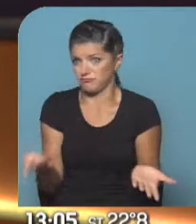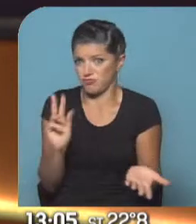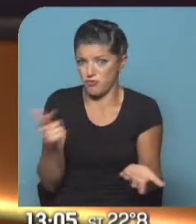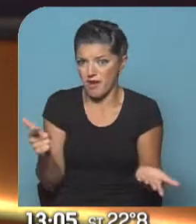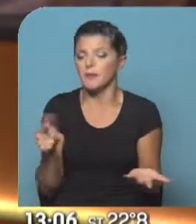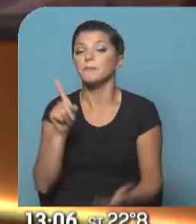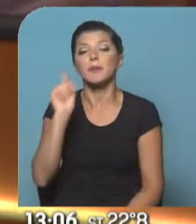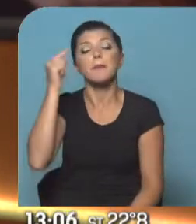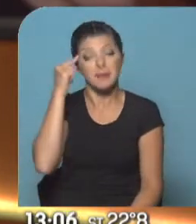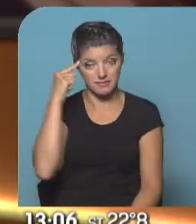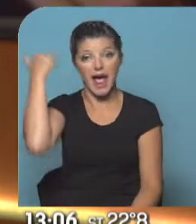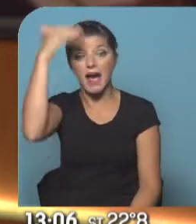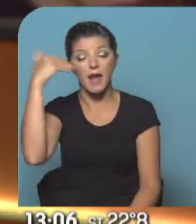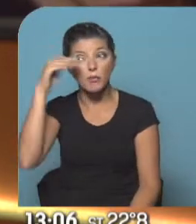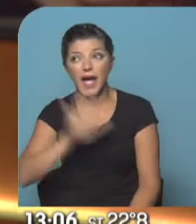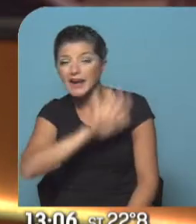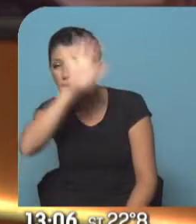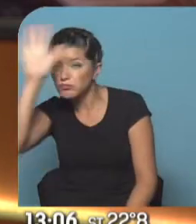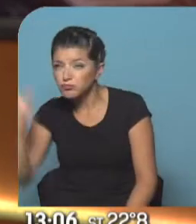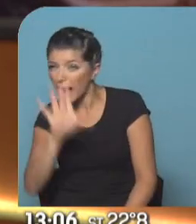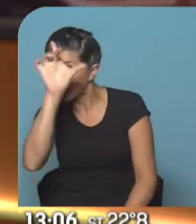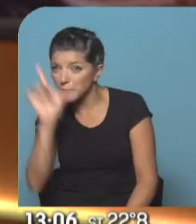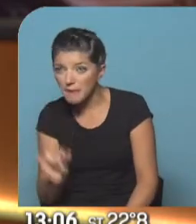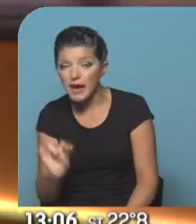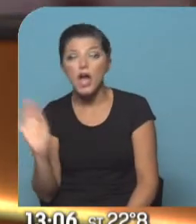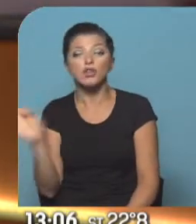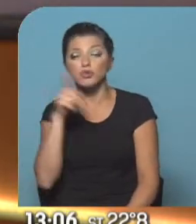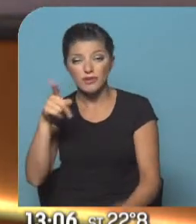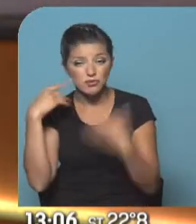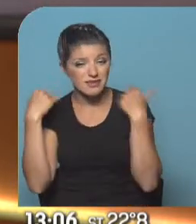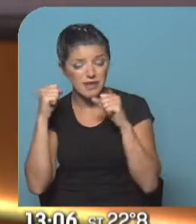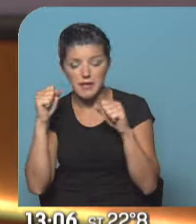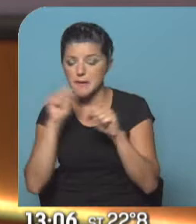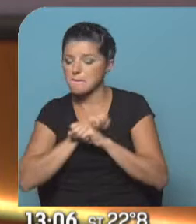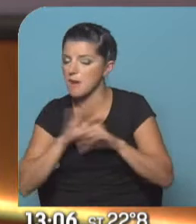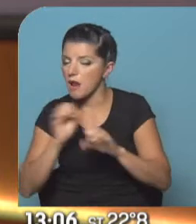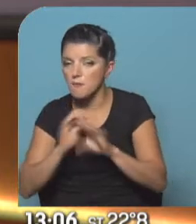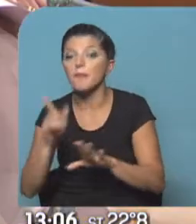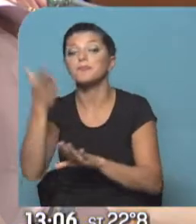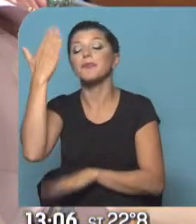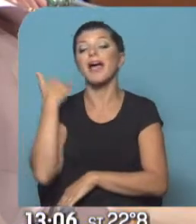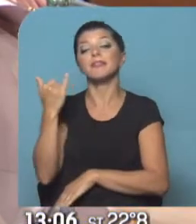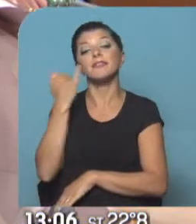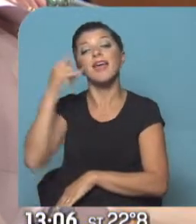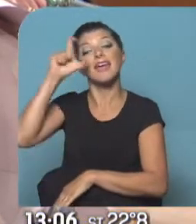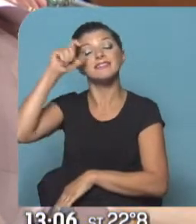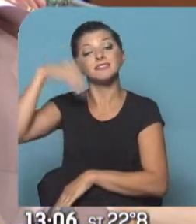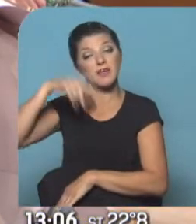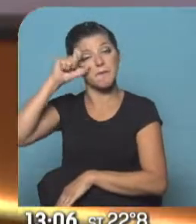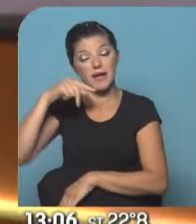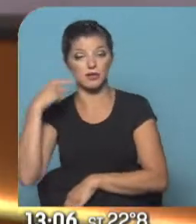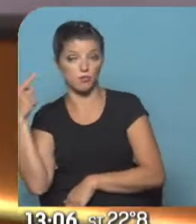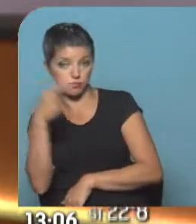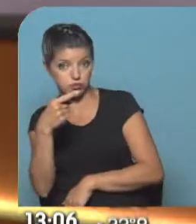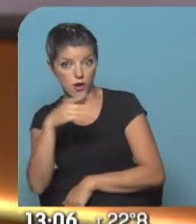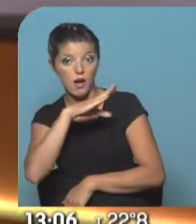Saudita, en la región lo que está haciendo. Claro. Todo le está saliendo mal, por decirlo. En Yemen quiso presionar al gobierno, quiso atacar a los hutis, la